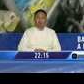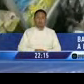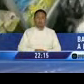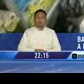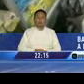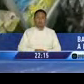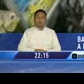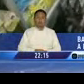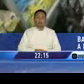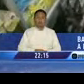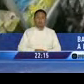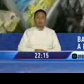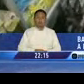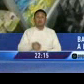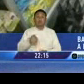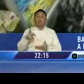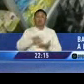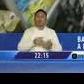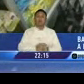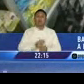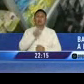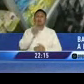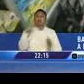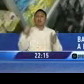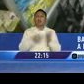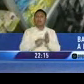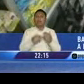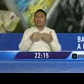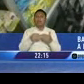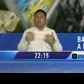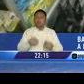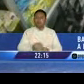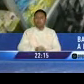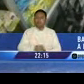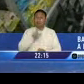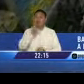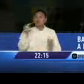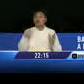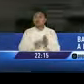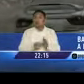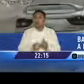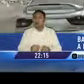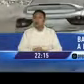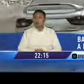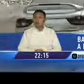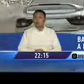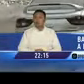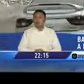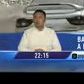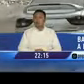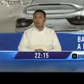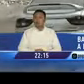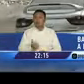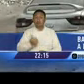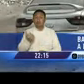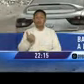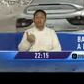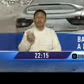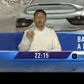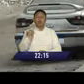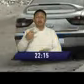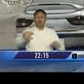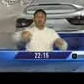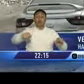pasar $3,000, si no, todas sus farmacias se van de aquí. Tiene que pasar $3,000. Llegaron esos dos